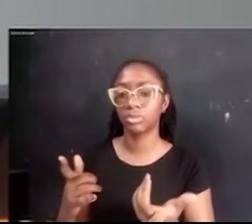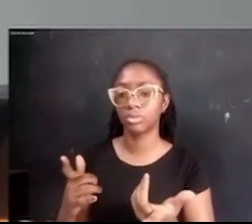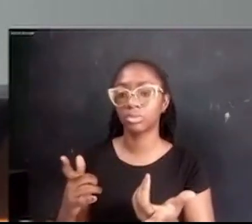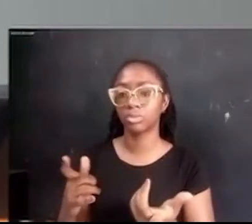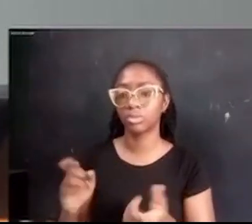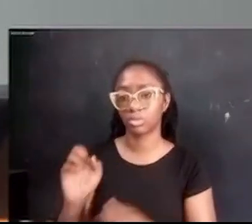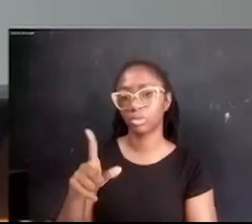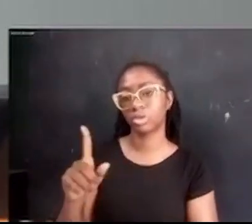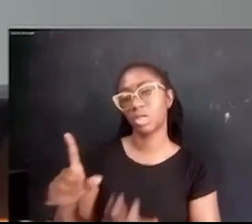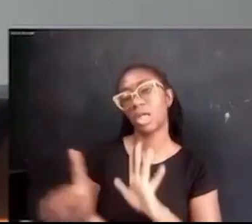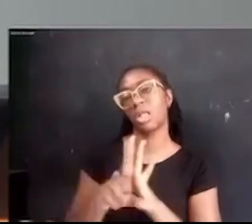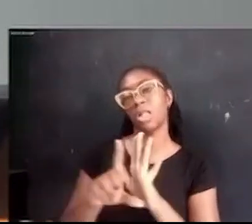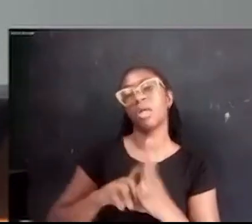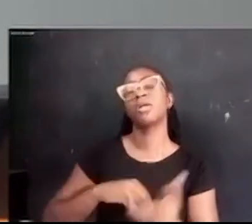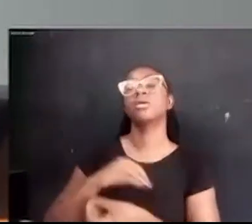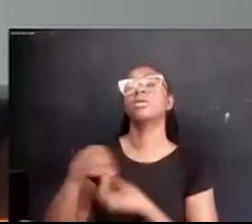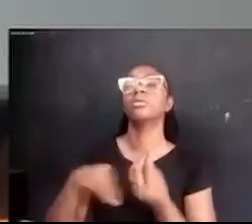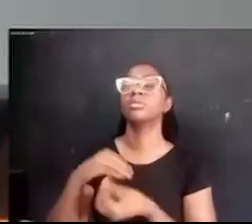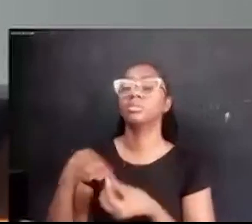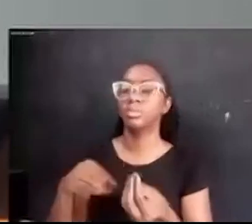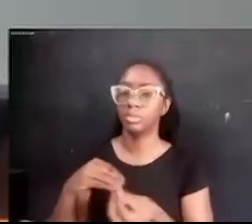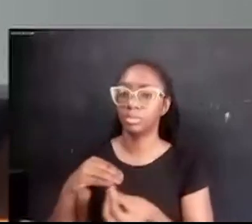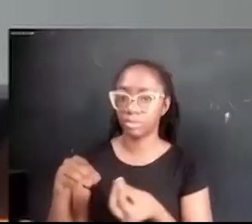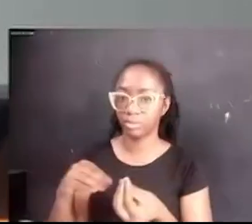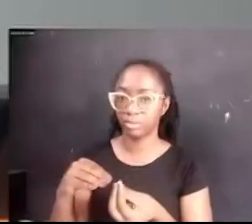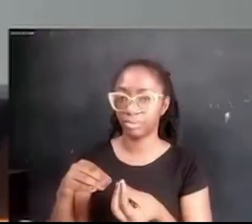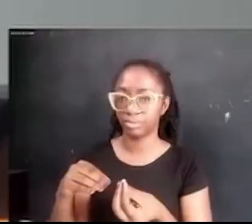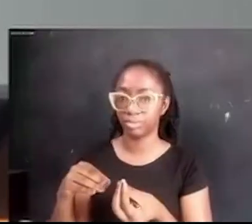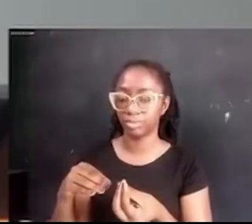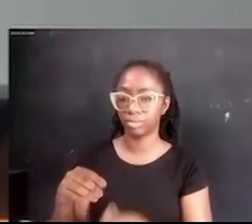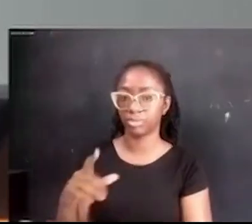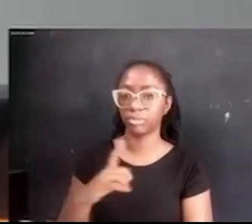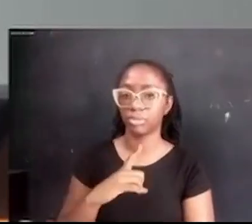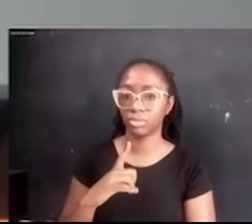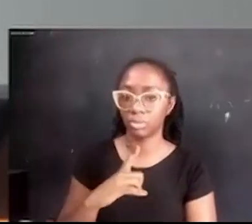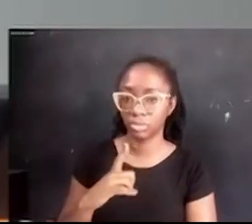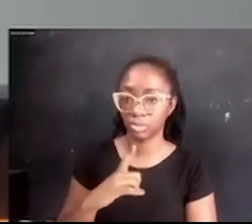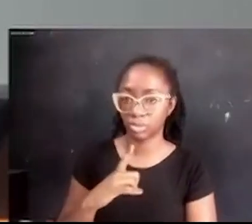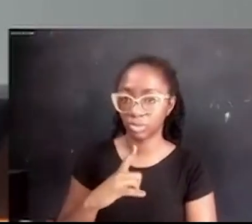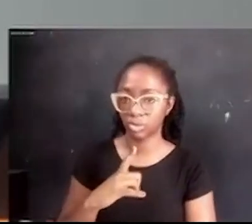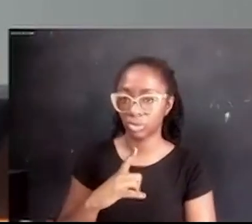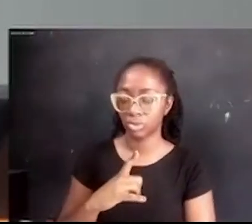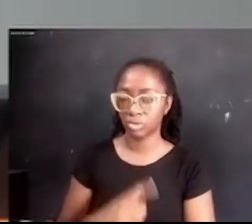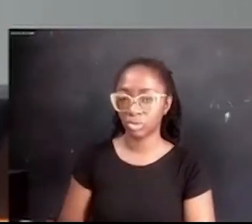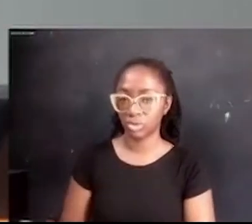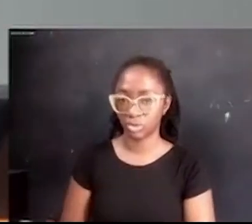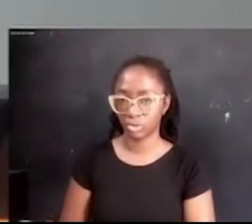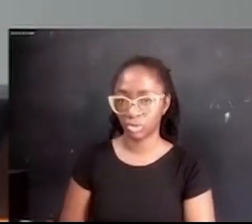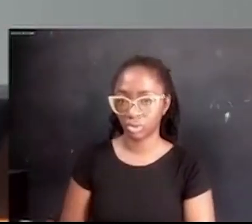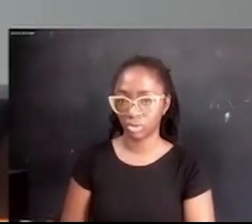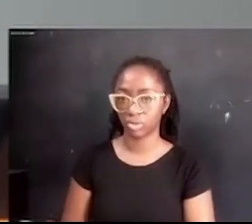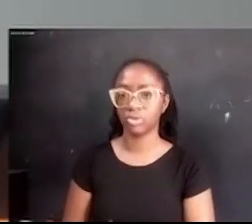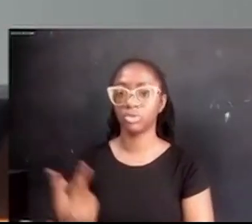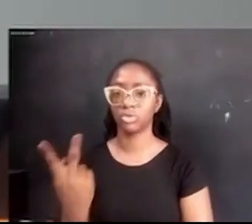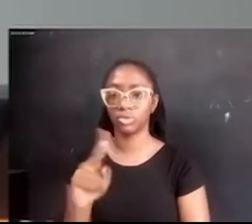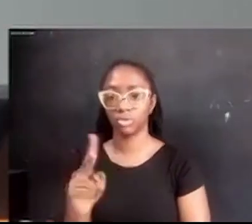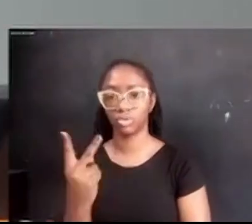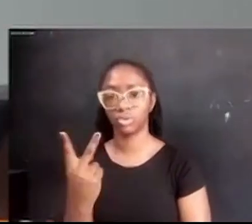misma. Y Sieyès distingue dos tipos de poderes. La nación ejerce su